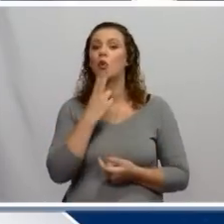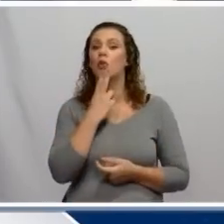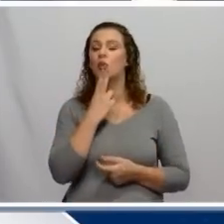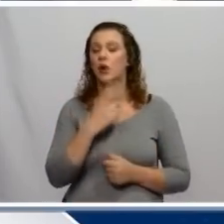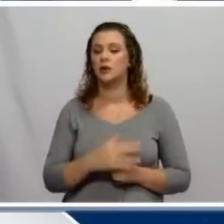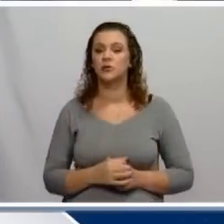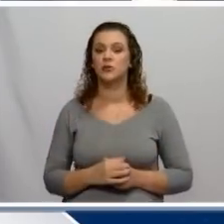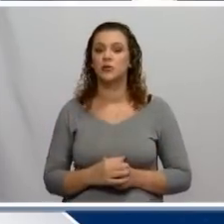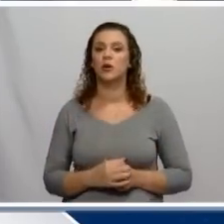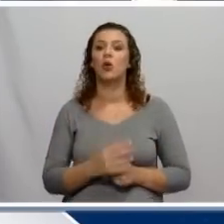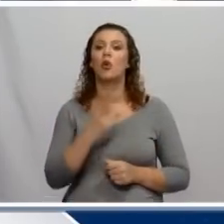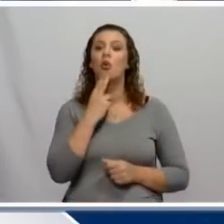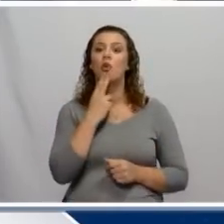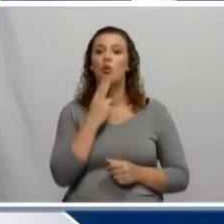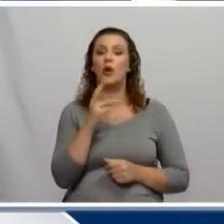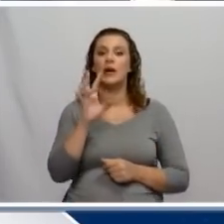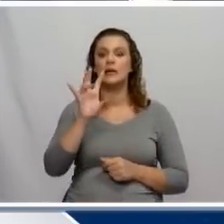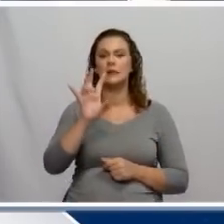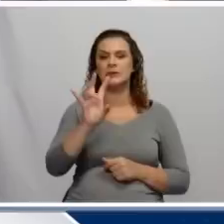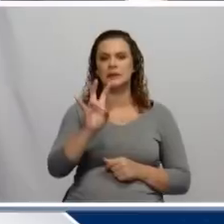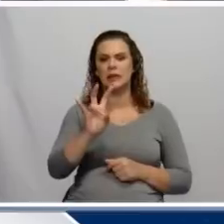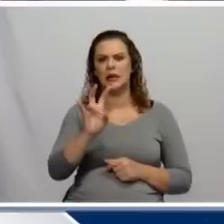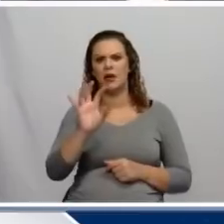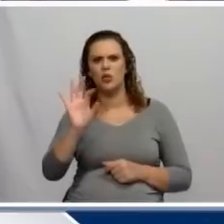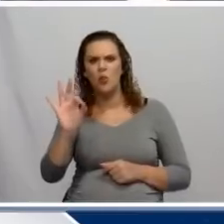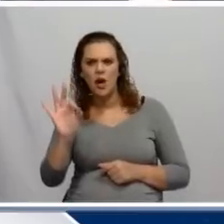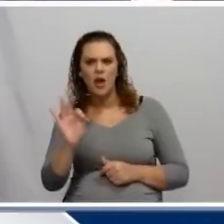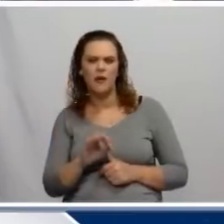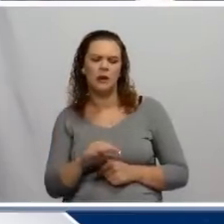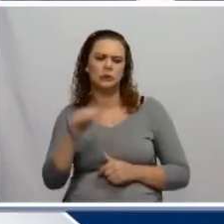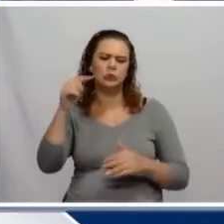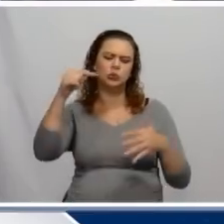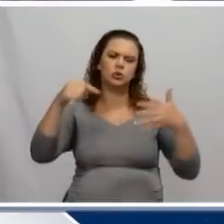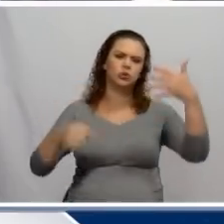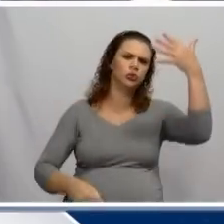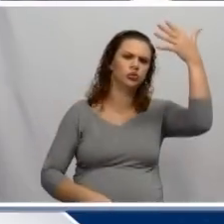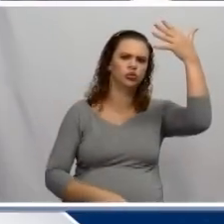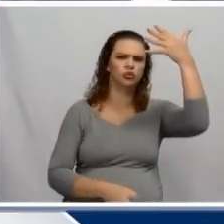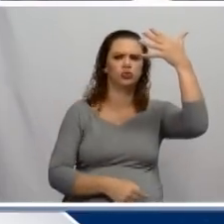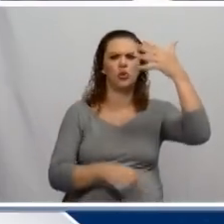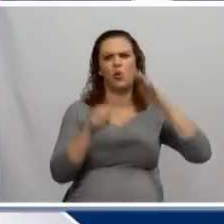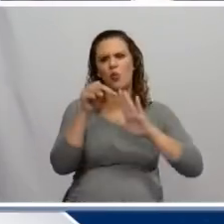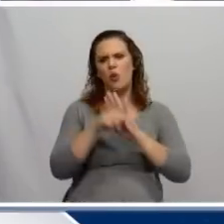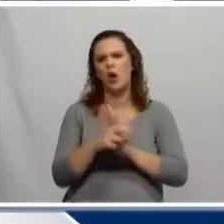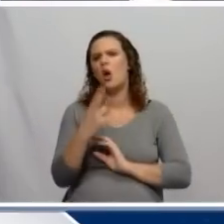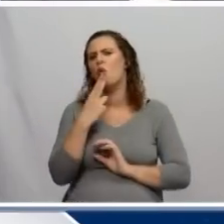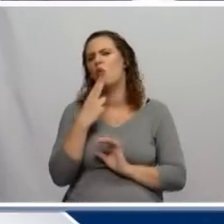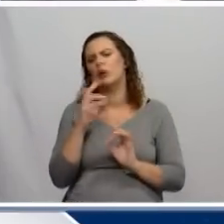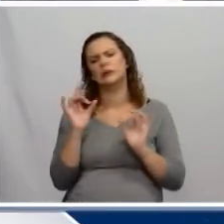Honduras Honduras está de 79 79 al 79